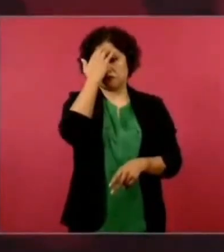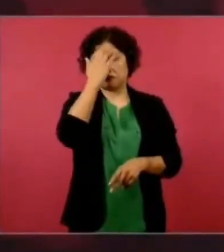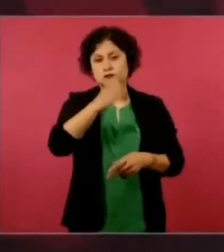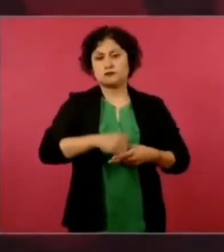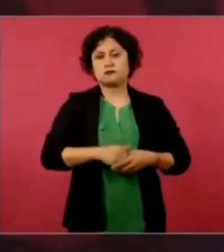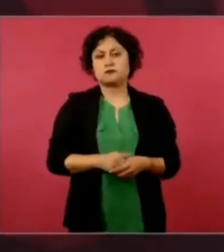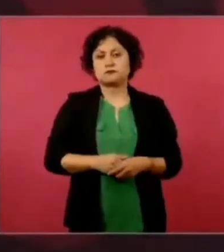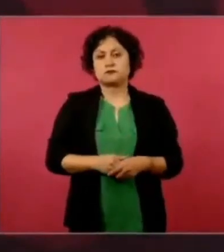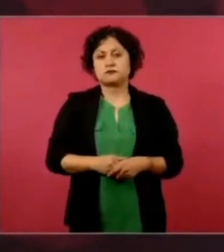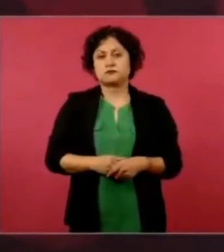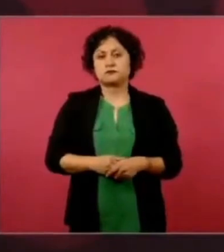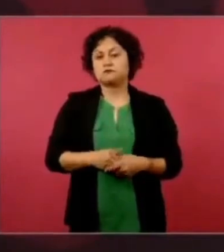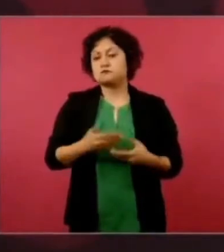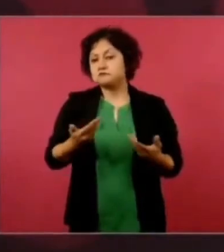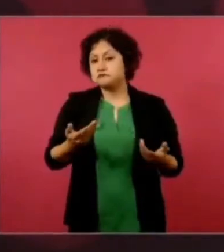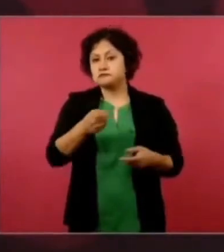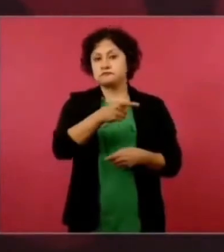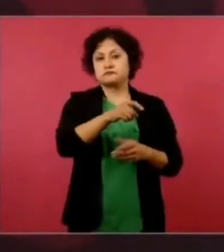Jesús Maldonado,